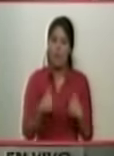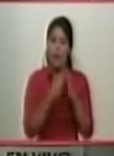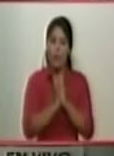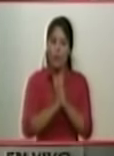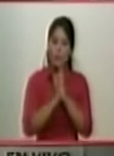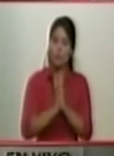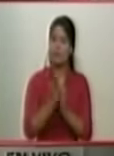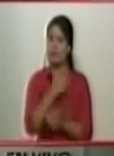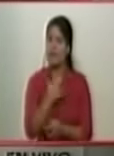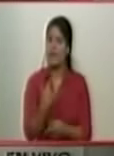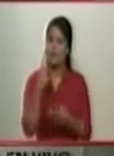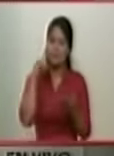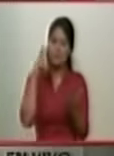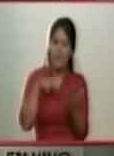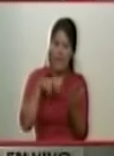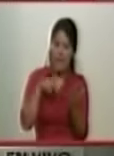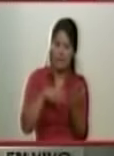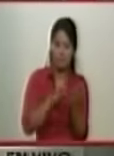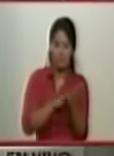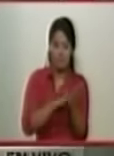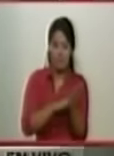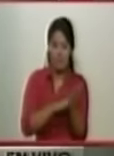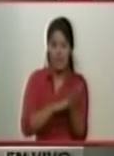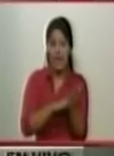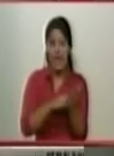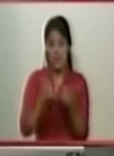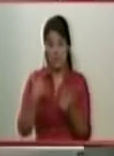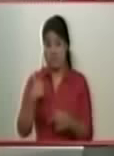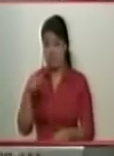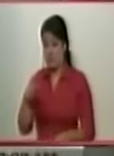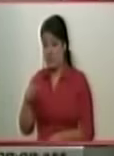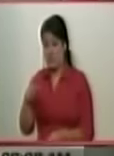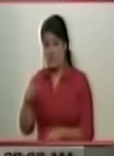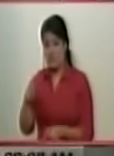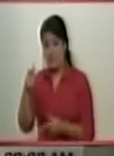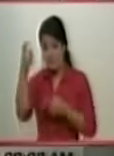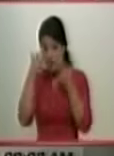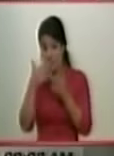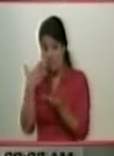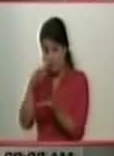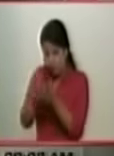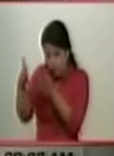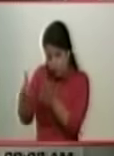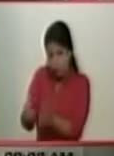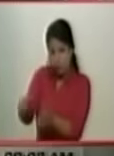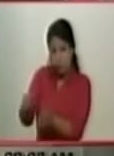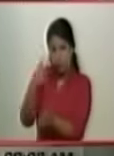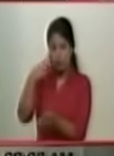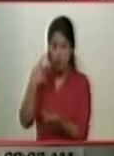que escribí a los 3 meses de su siembra,